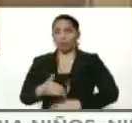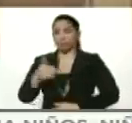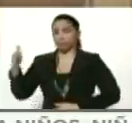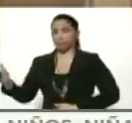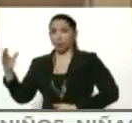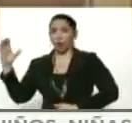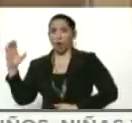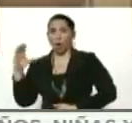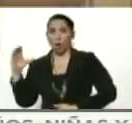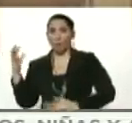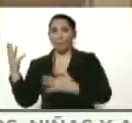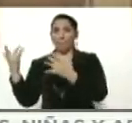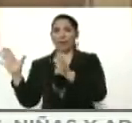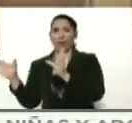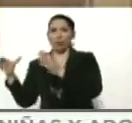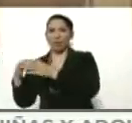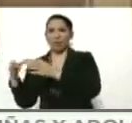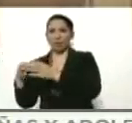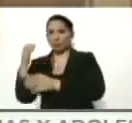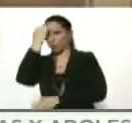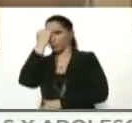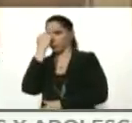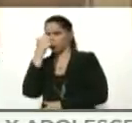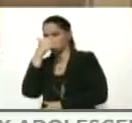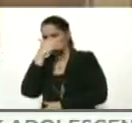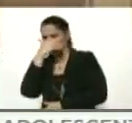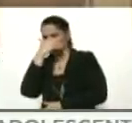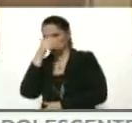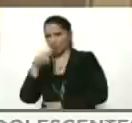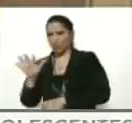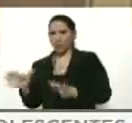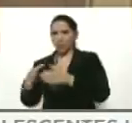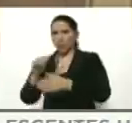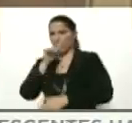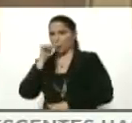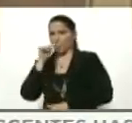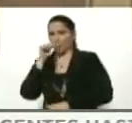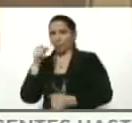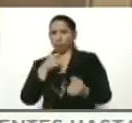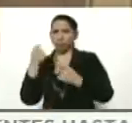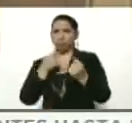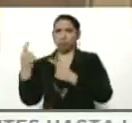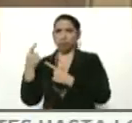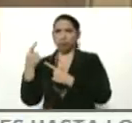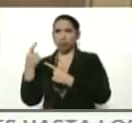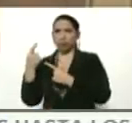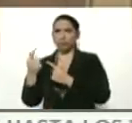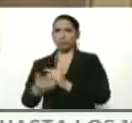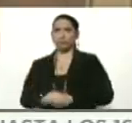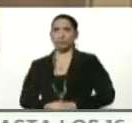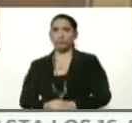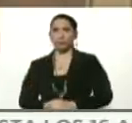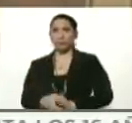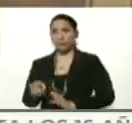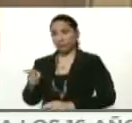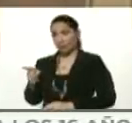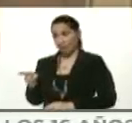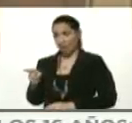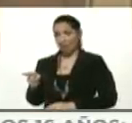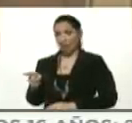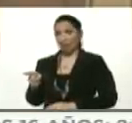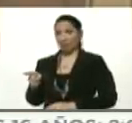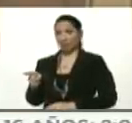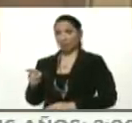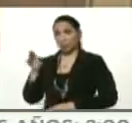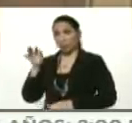en manos de organizaciones paramilitares, de bandas de narcotráfico, de bandas criminales, y son ellas justamente las que